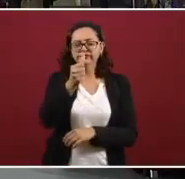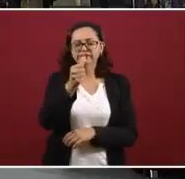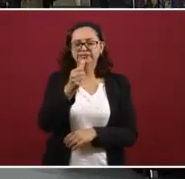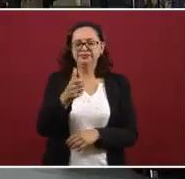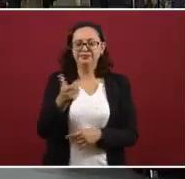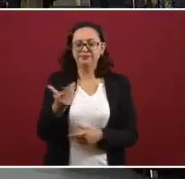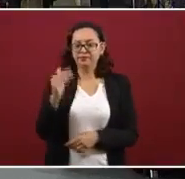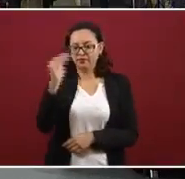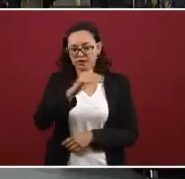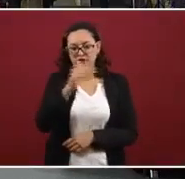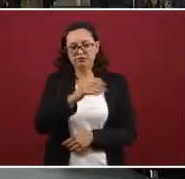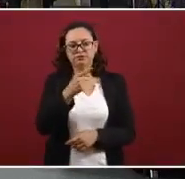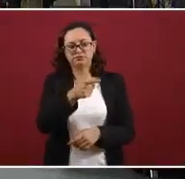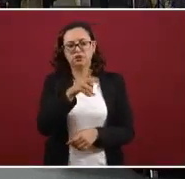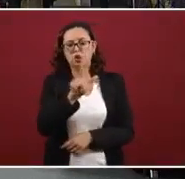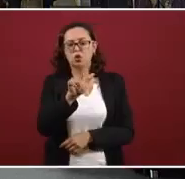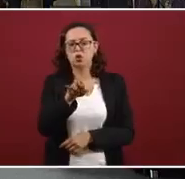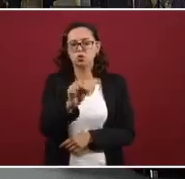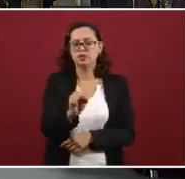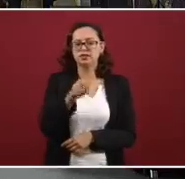Niño de Rivera,